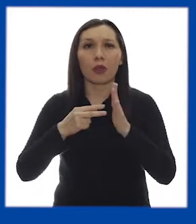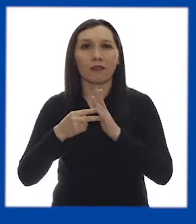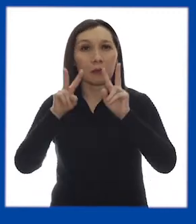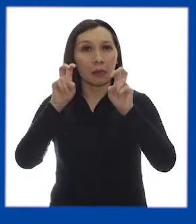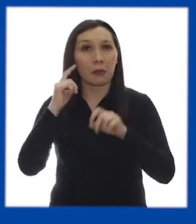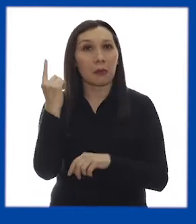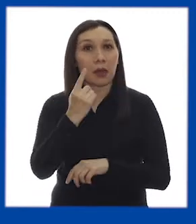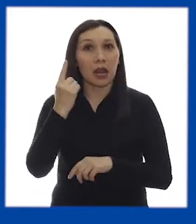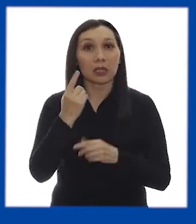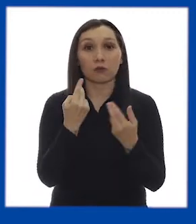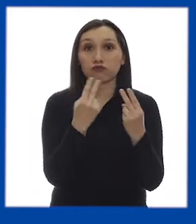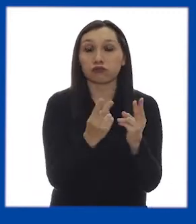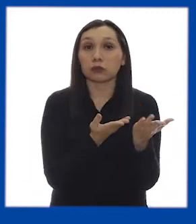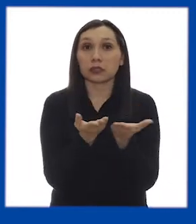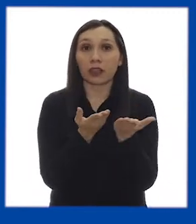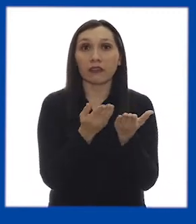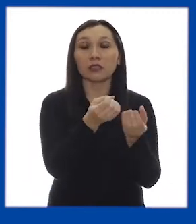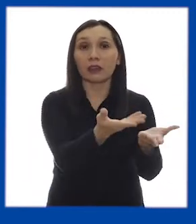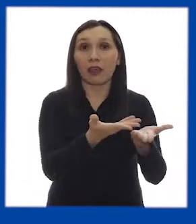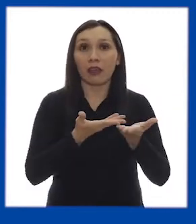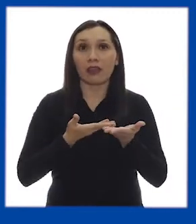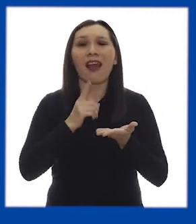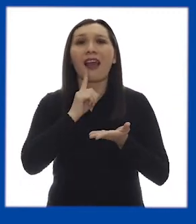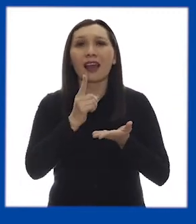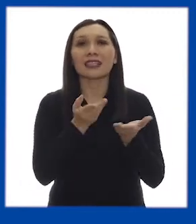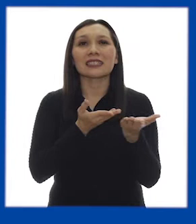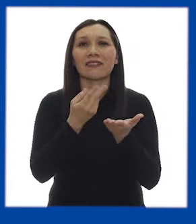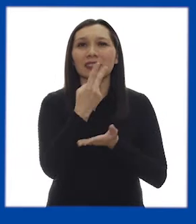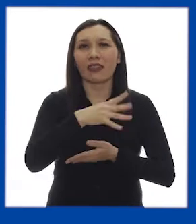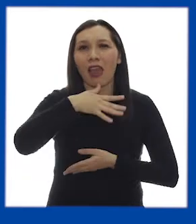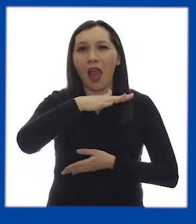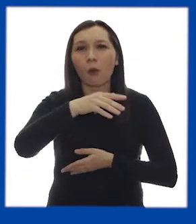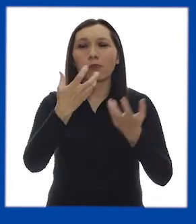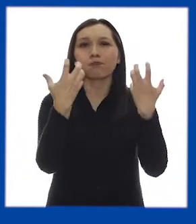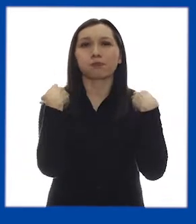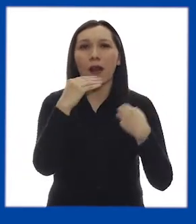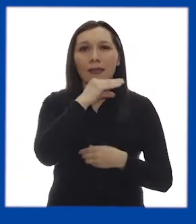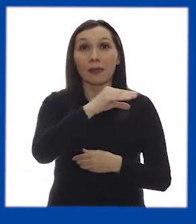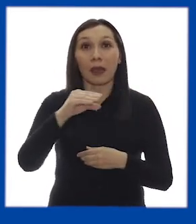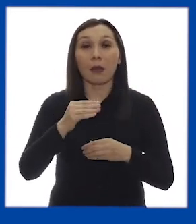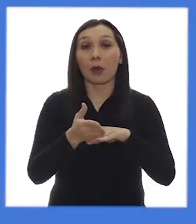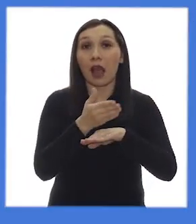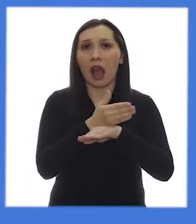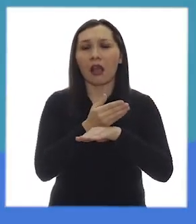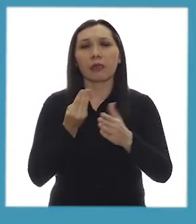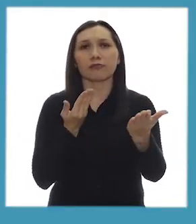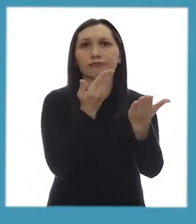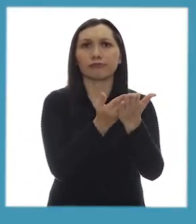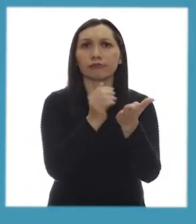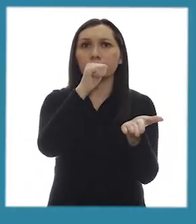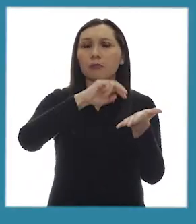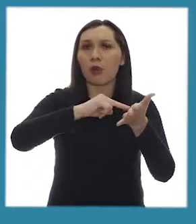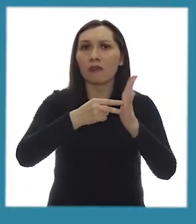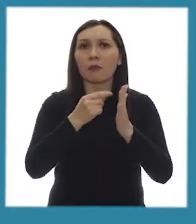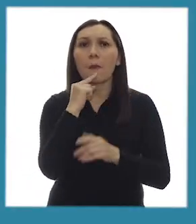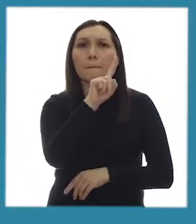carácter particular con el servicio recibido por parte de su servicio sanitario rural. Antes de presentar el problema o consulta a la